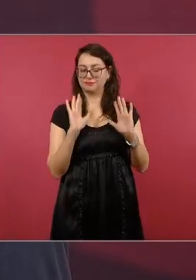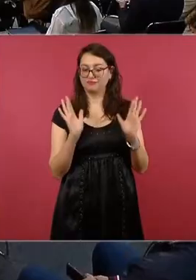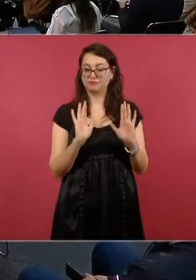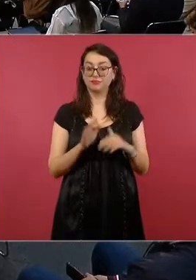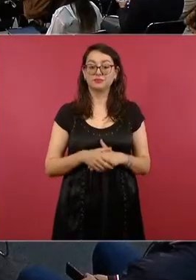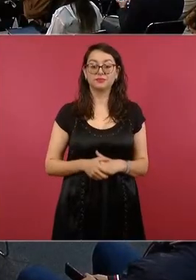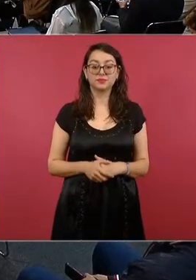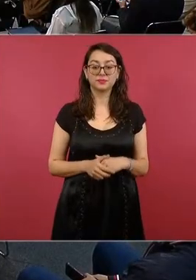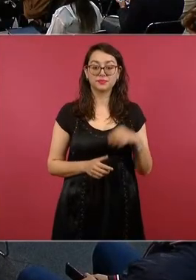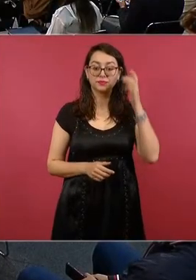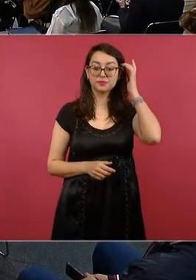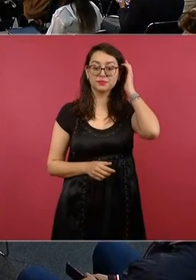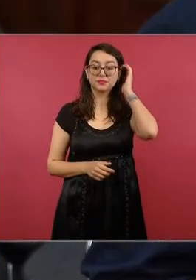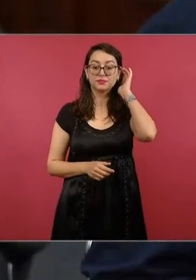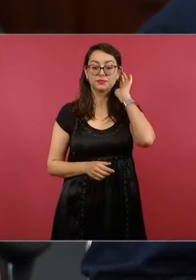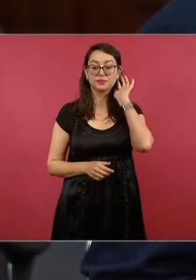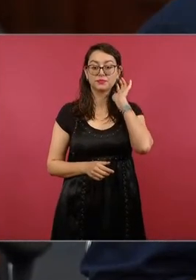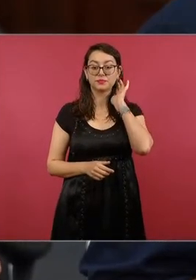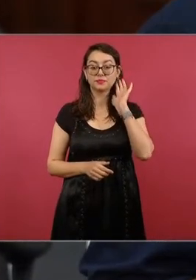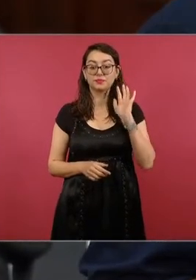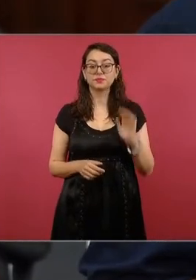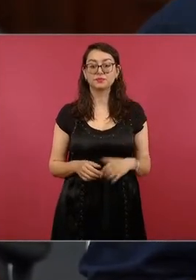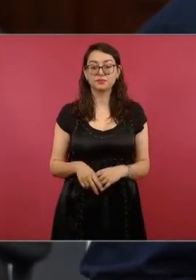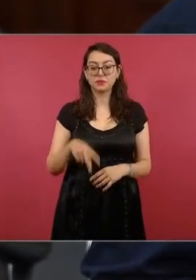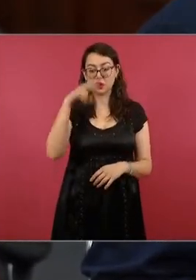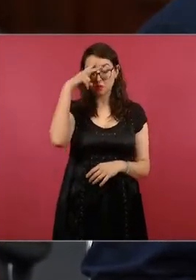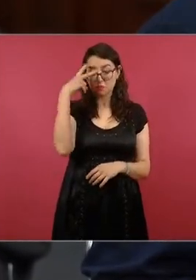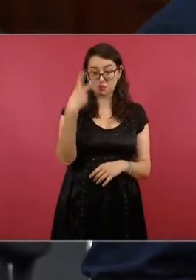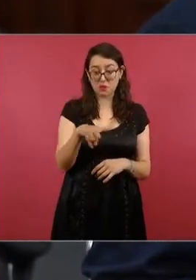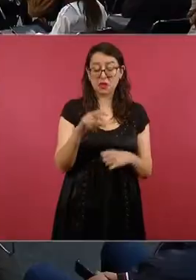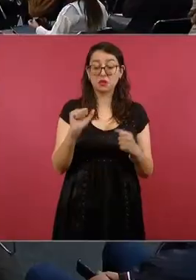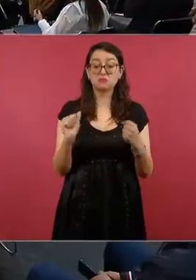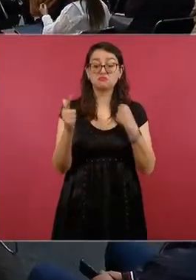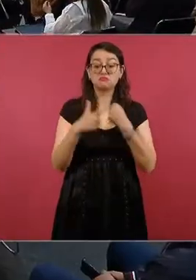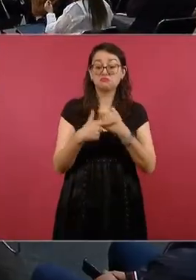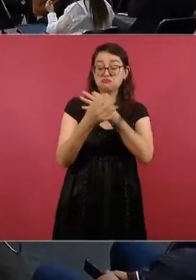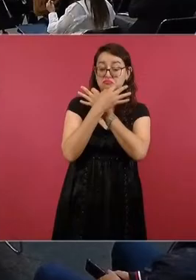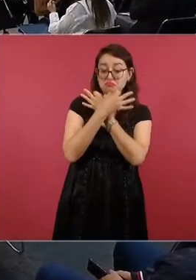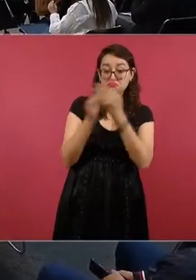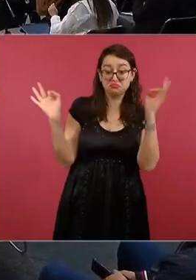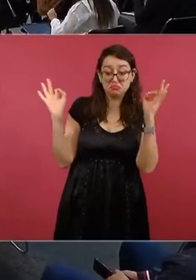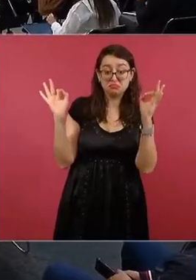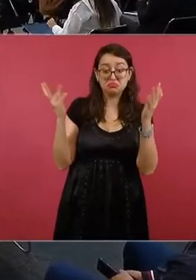¿México no haría ningún pronunciamiento en este sentido? No, ojalá y